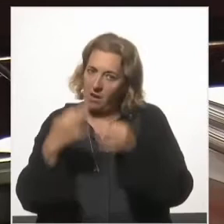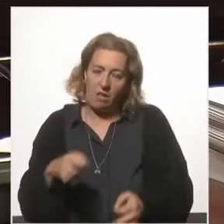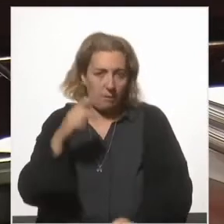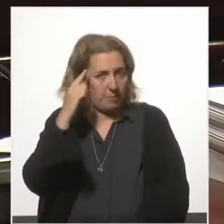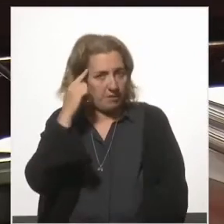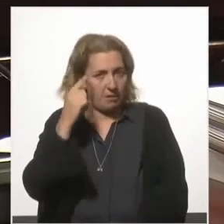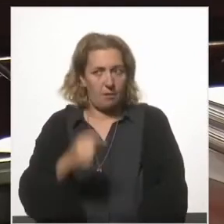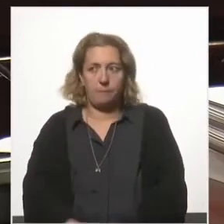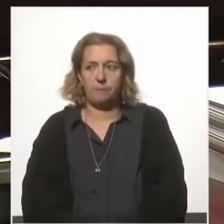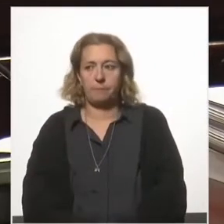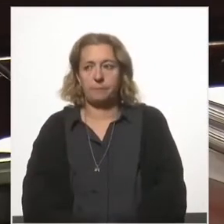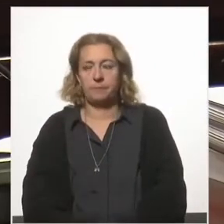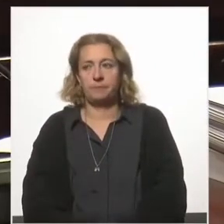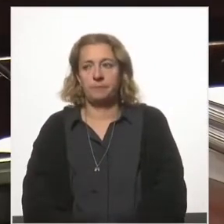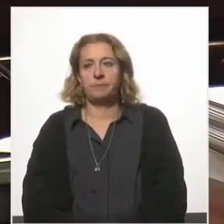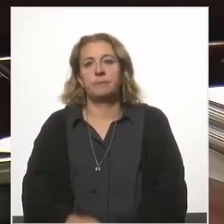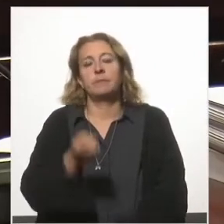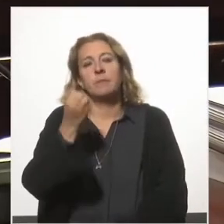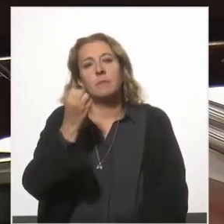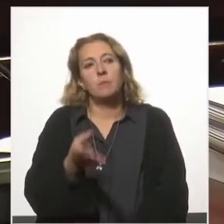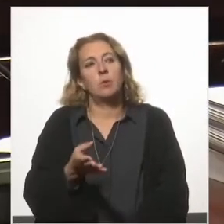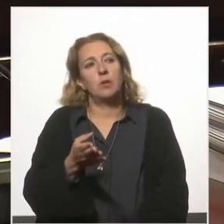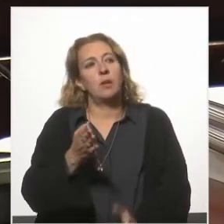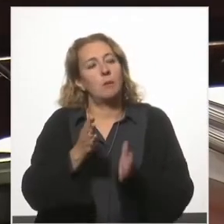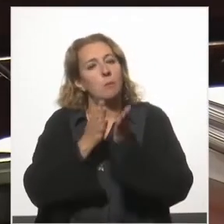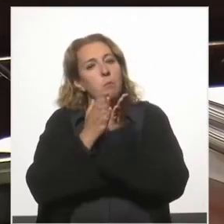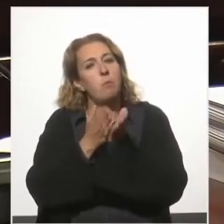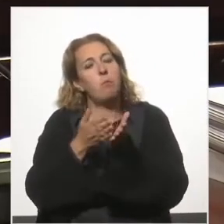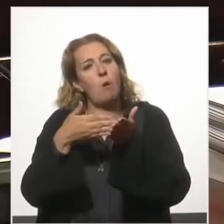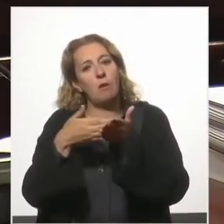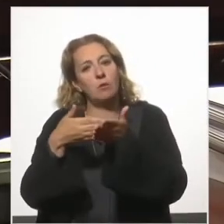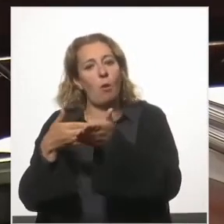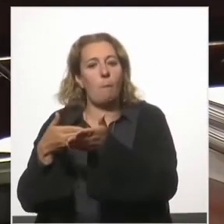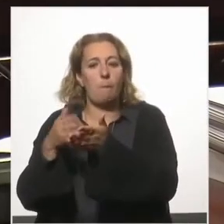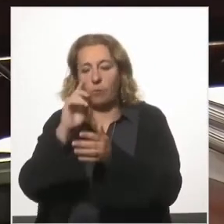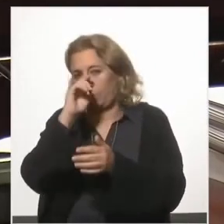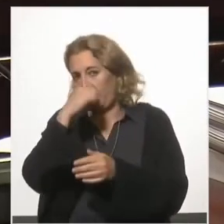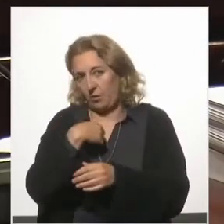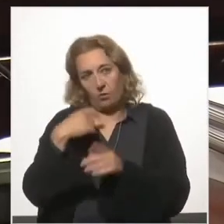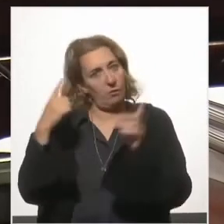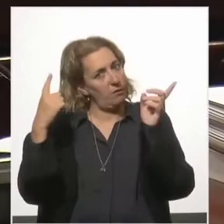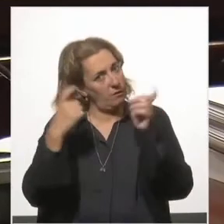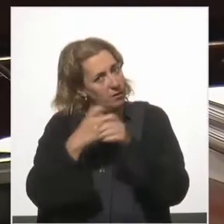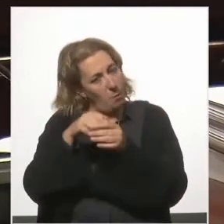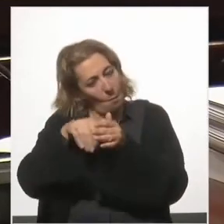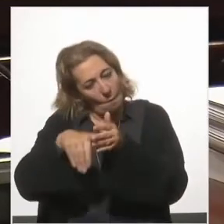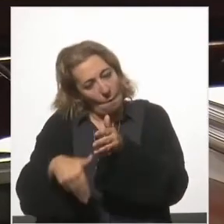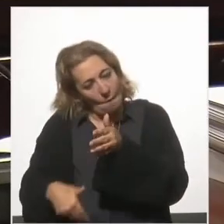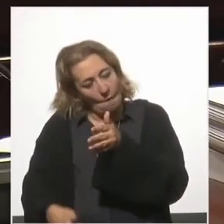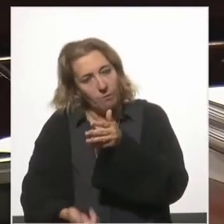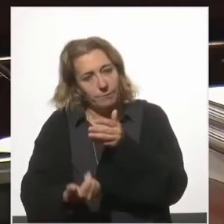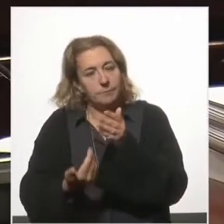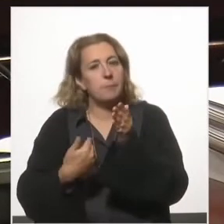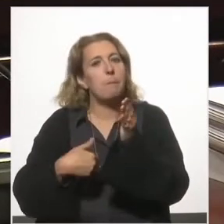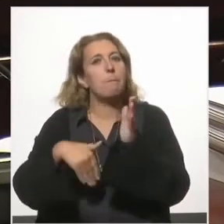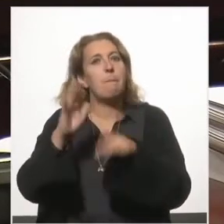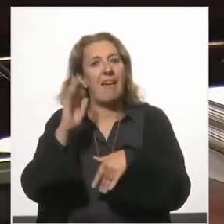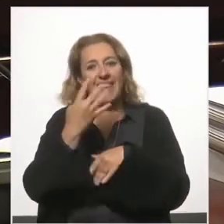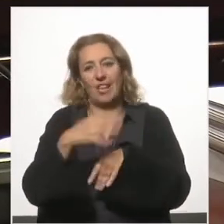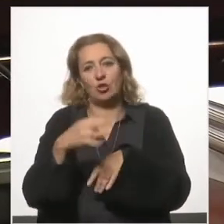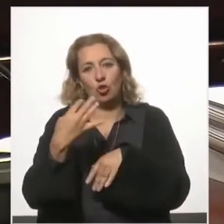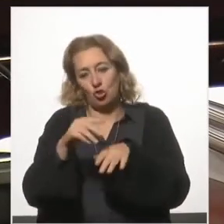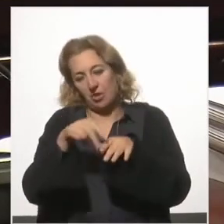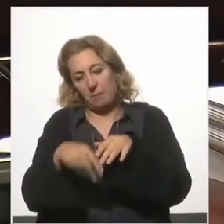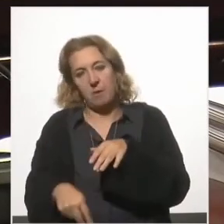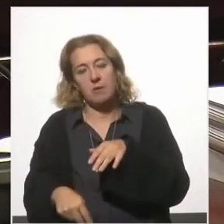pensar, porque el puerto de Montevideo va a ser difícil dragarlo a más de 14 pies y